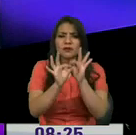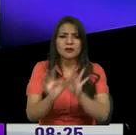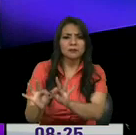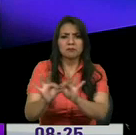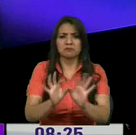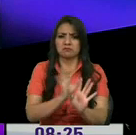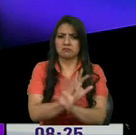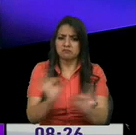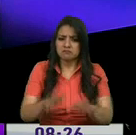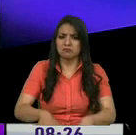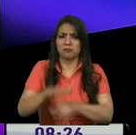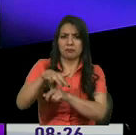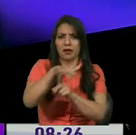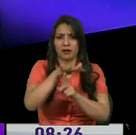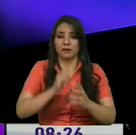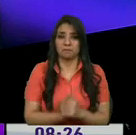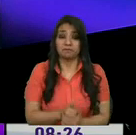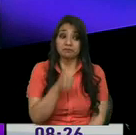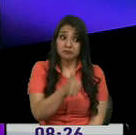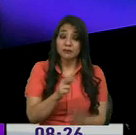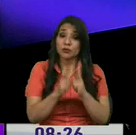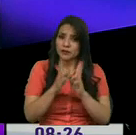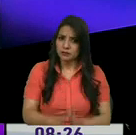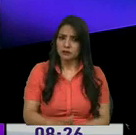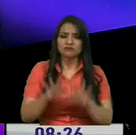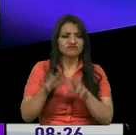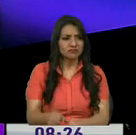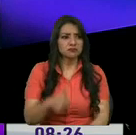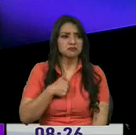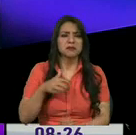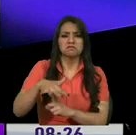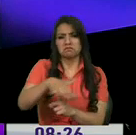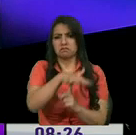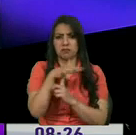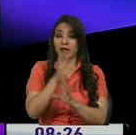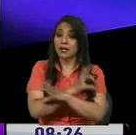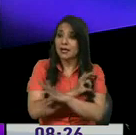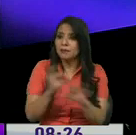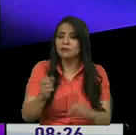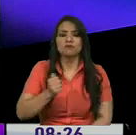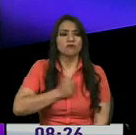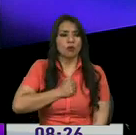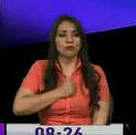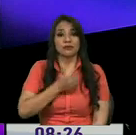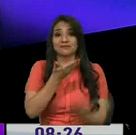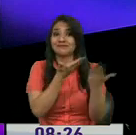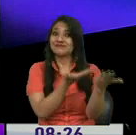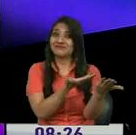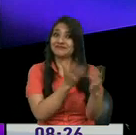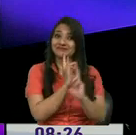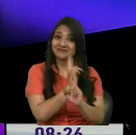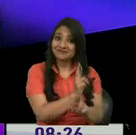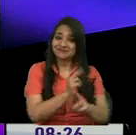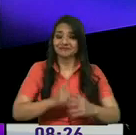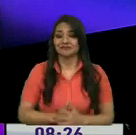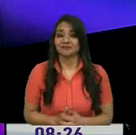de esa manera, si los vecinos se empoderan y se apoderan del sector, vean los resultados. No es cuestión